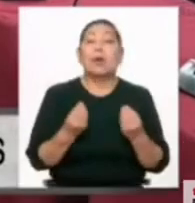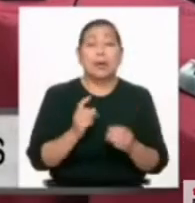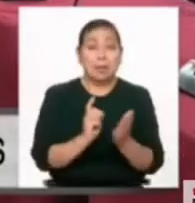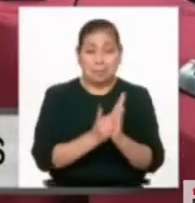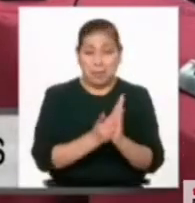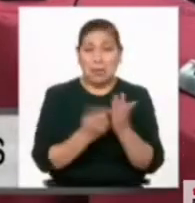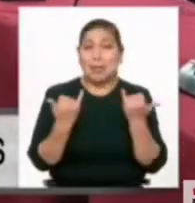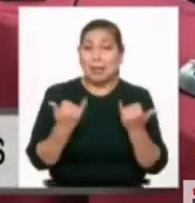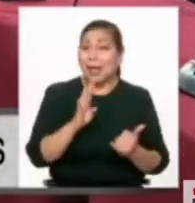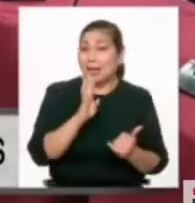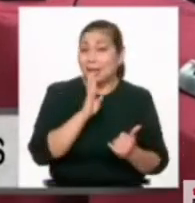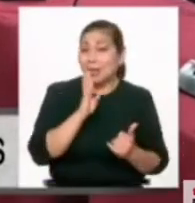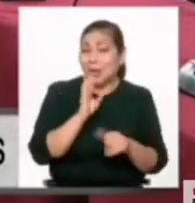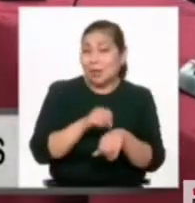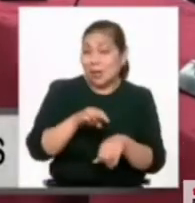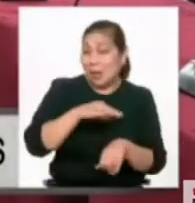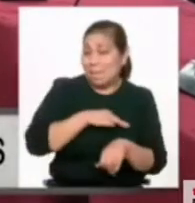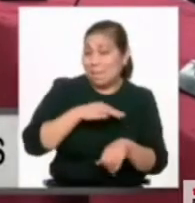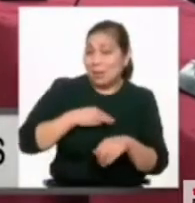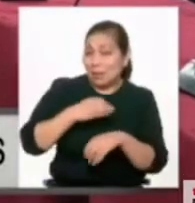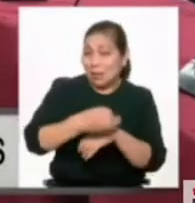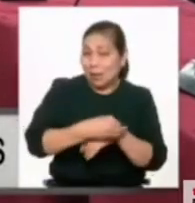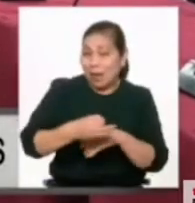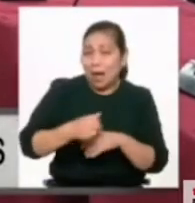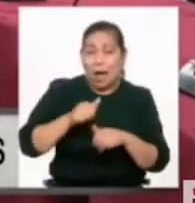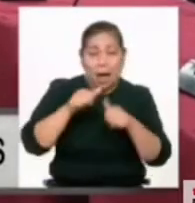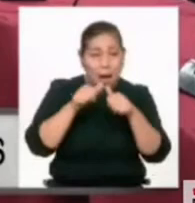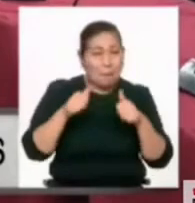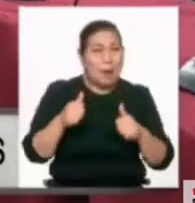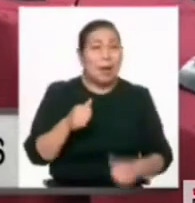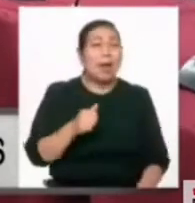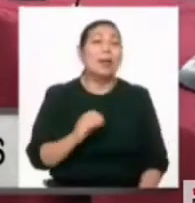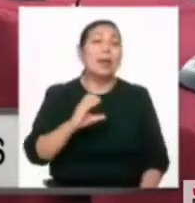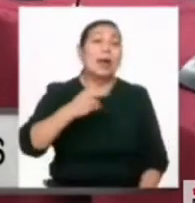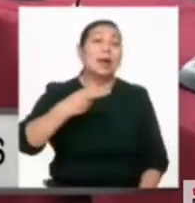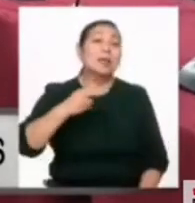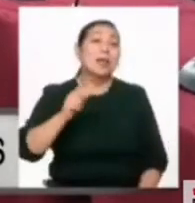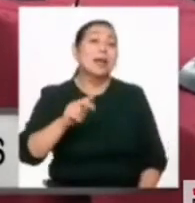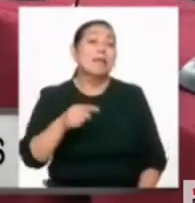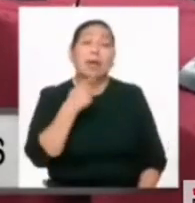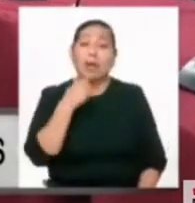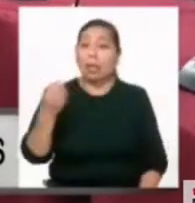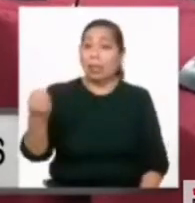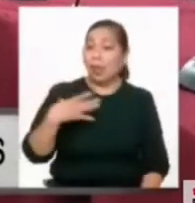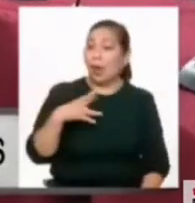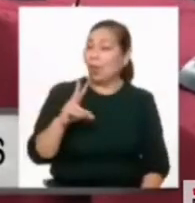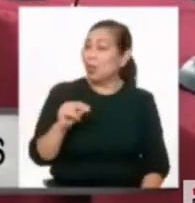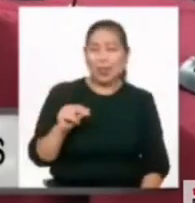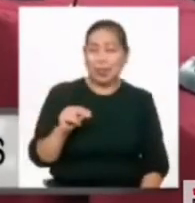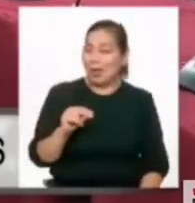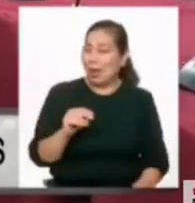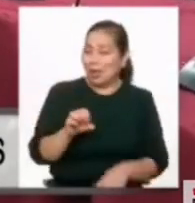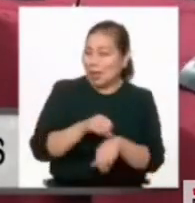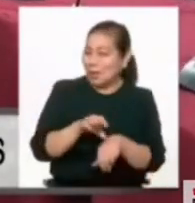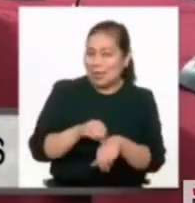unos minutos aquí se ha hablado de Consejo de Ministros descentralizado en Amazonas. Betsy Chávez el domingo nos dijo que estos no son